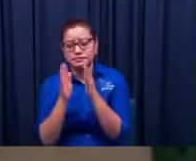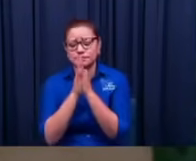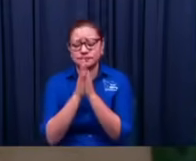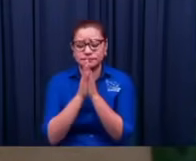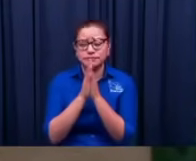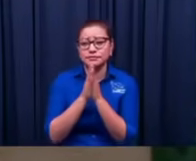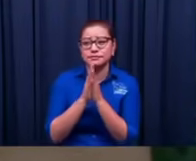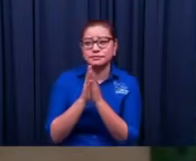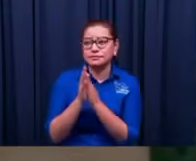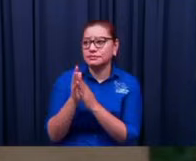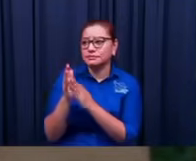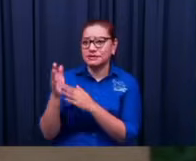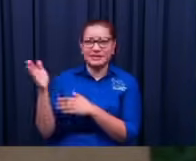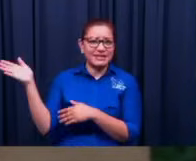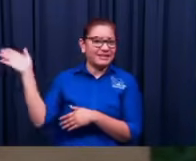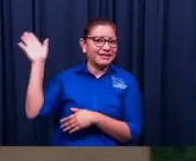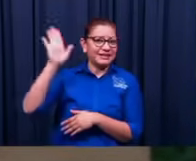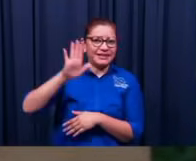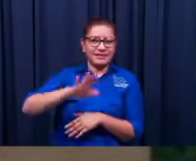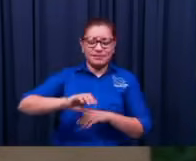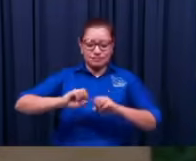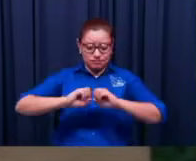Y cuando sientas,